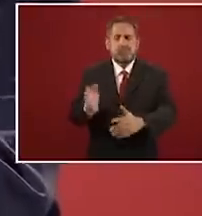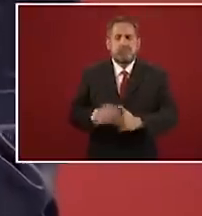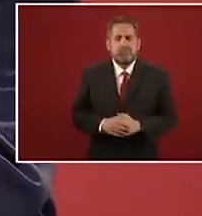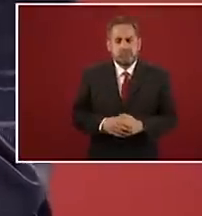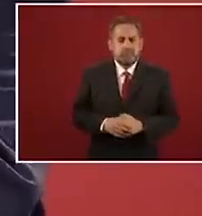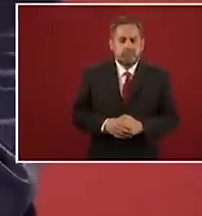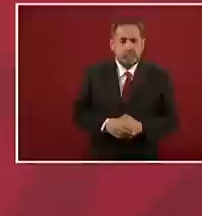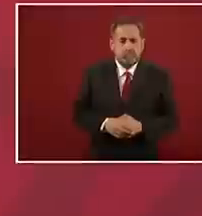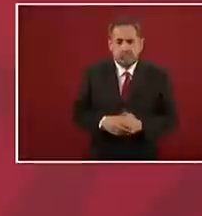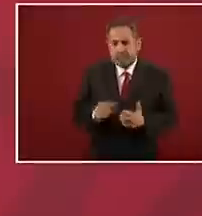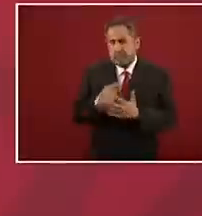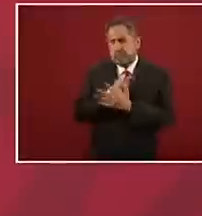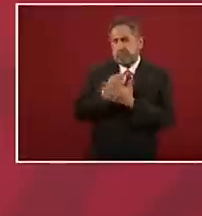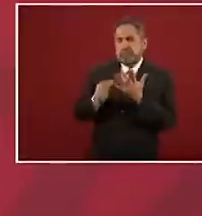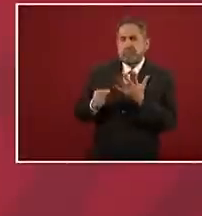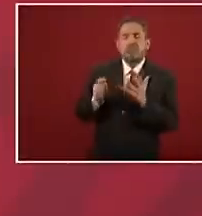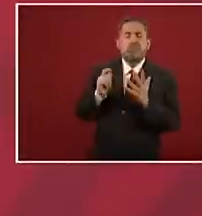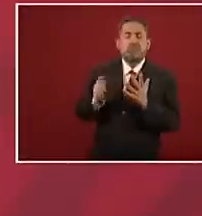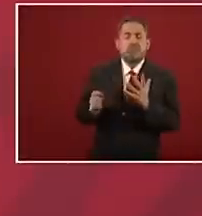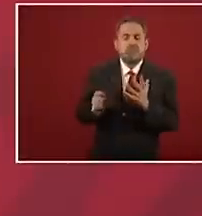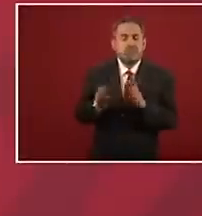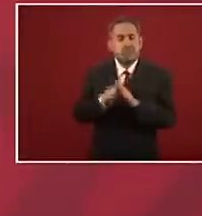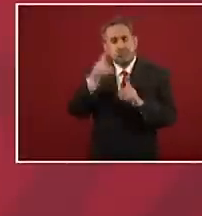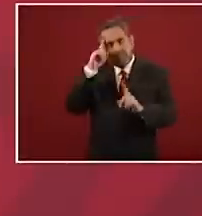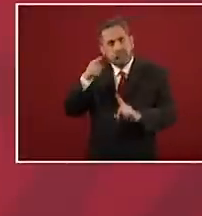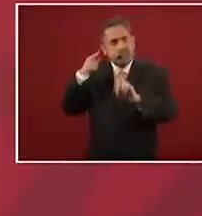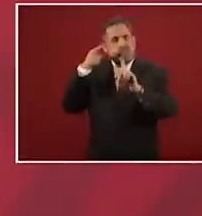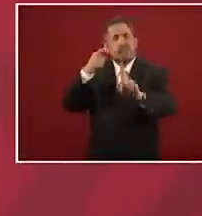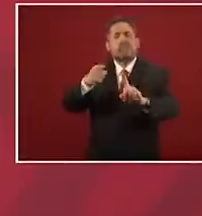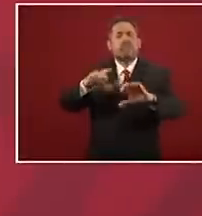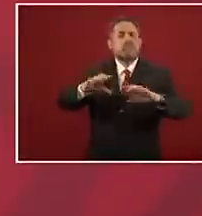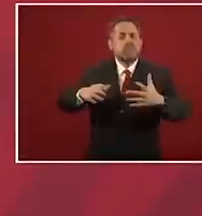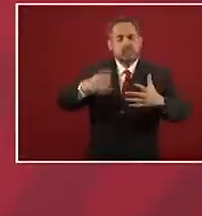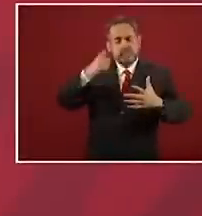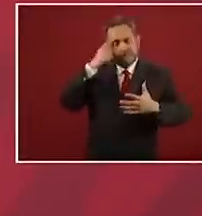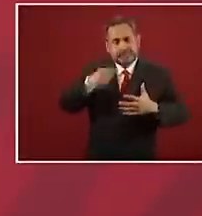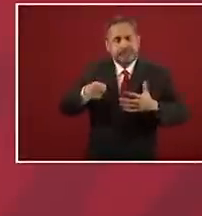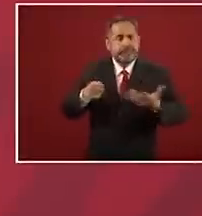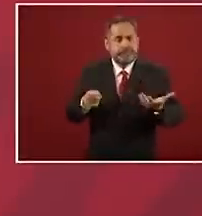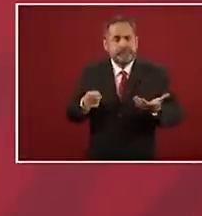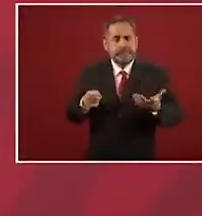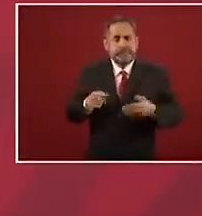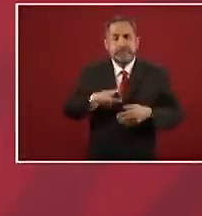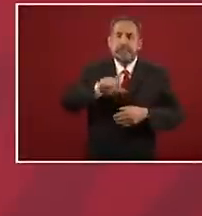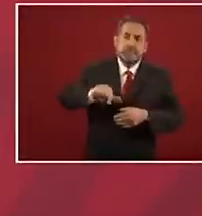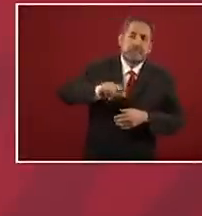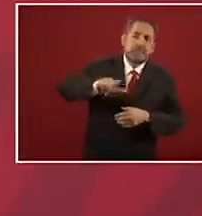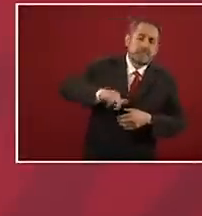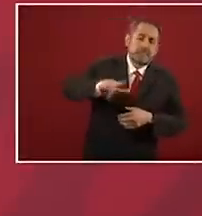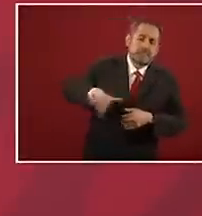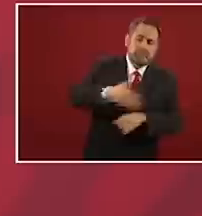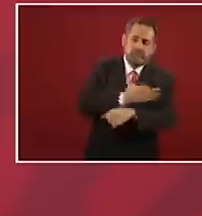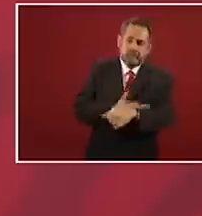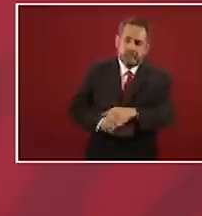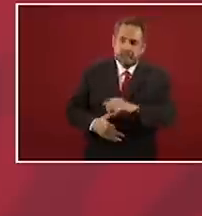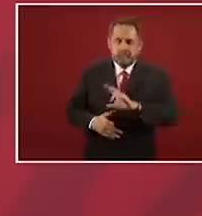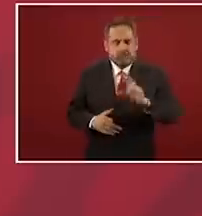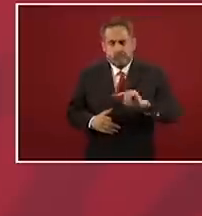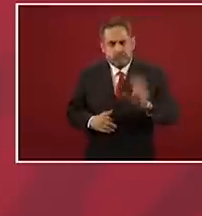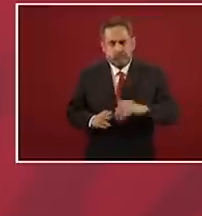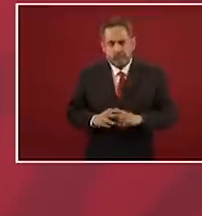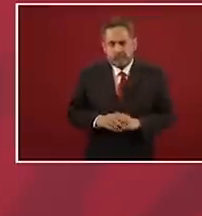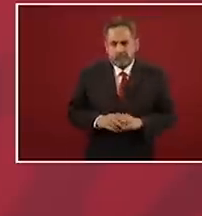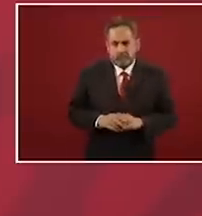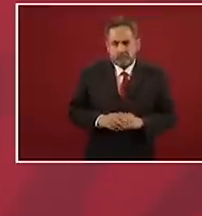Entonces, todo esto es con el propósito de que no se nos pase el tiempo. El transísmico,